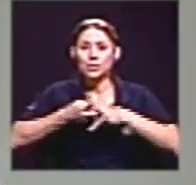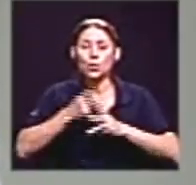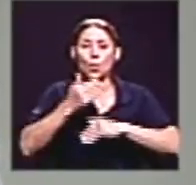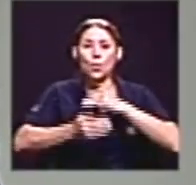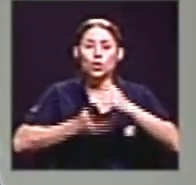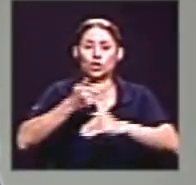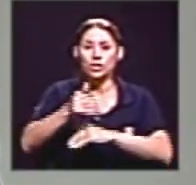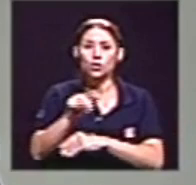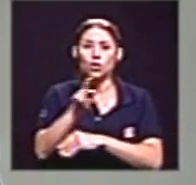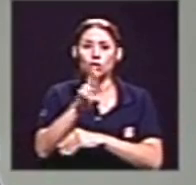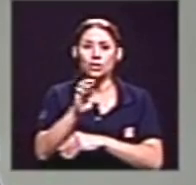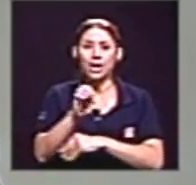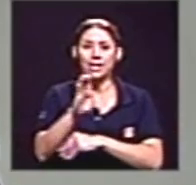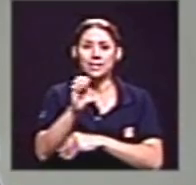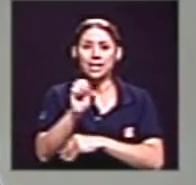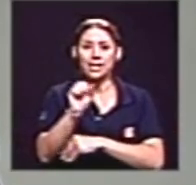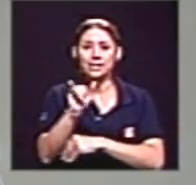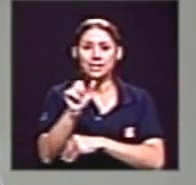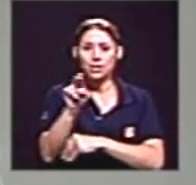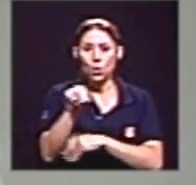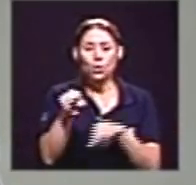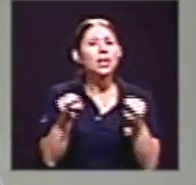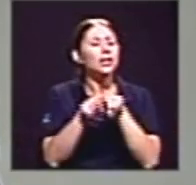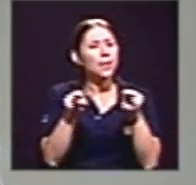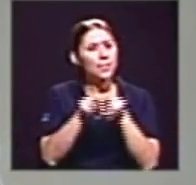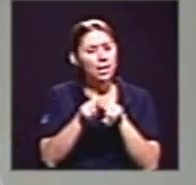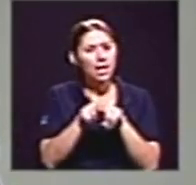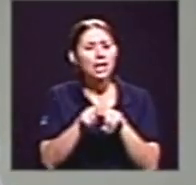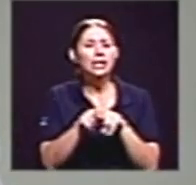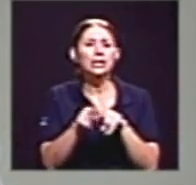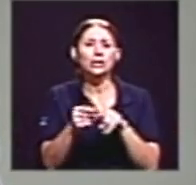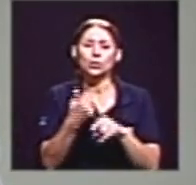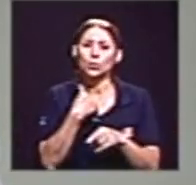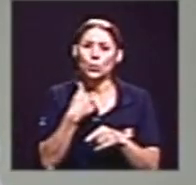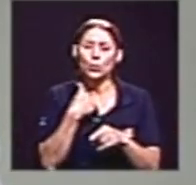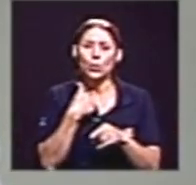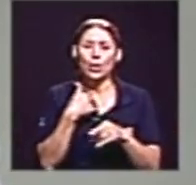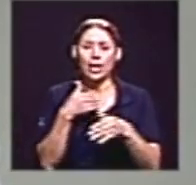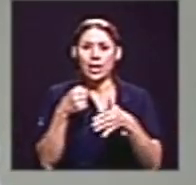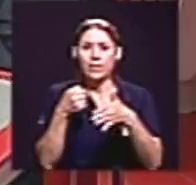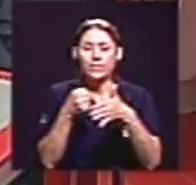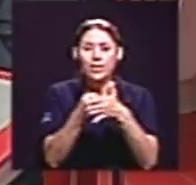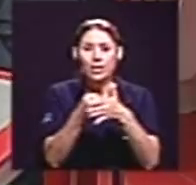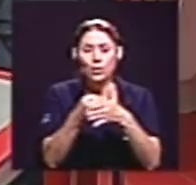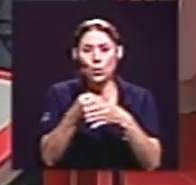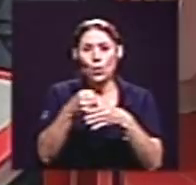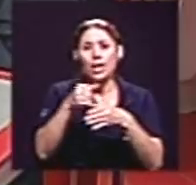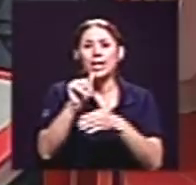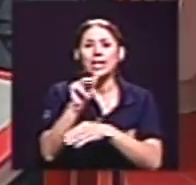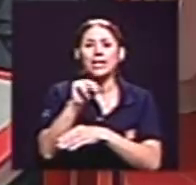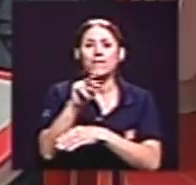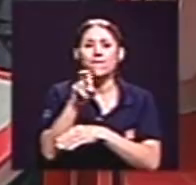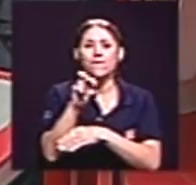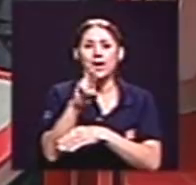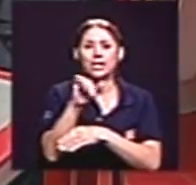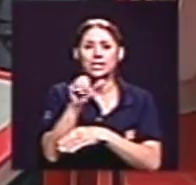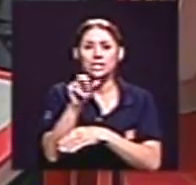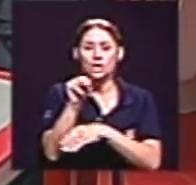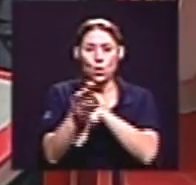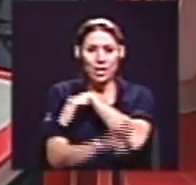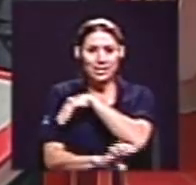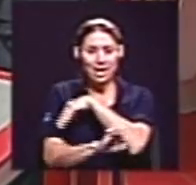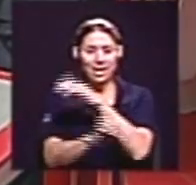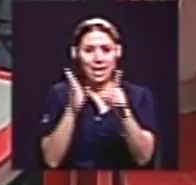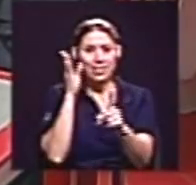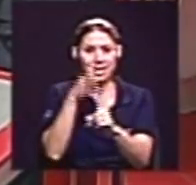recesión. Sufrió embates por términos el efecto de la inversión extranjera directa, que había estado y había sido uno de los